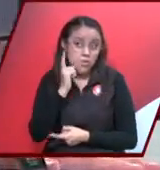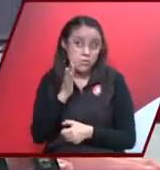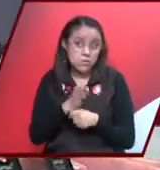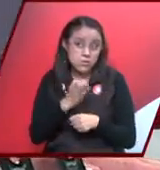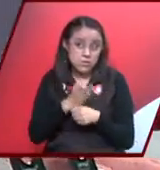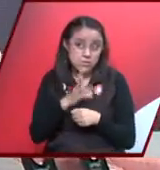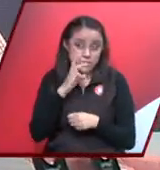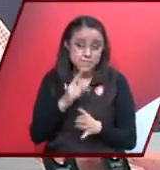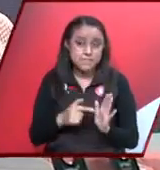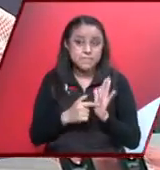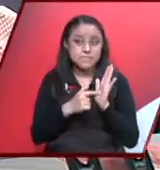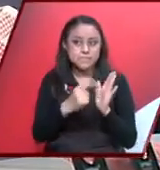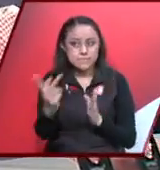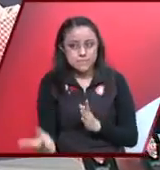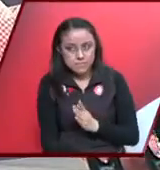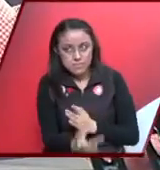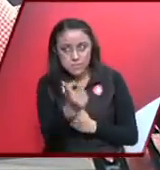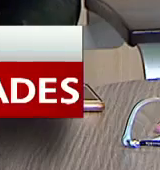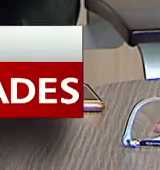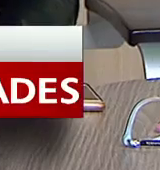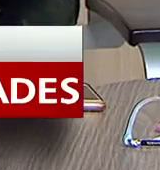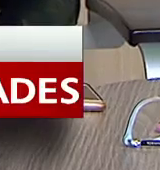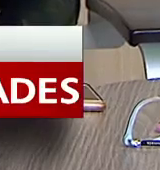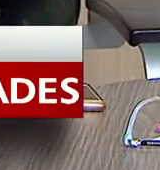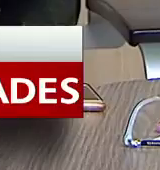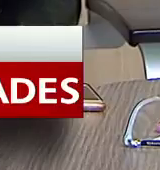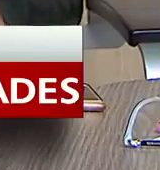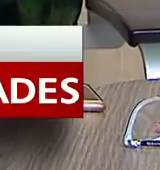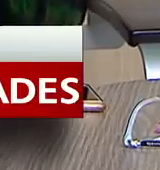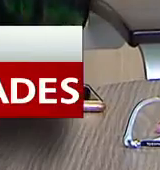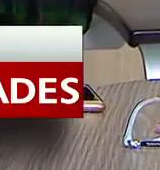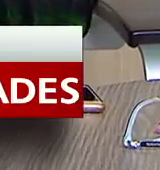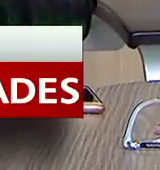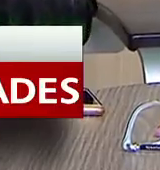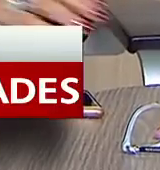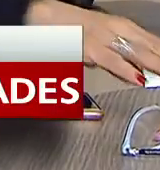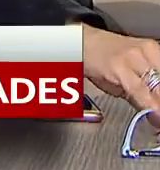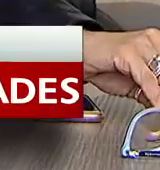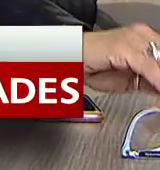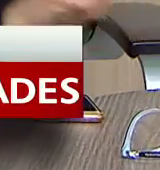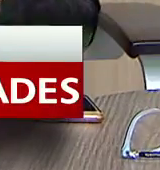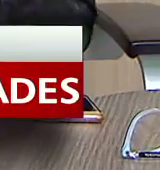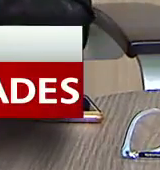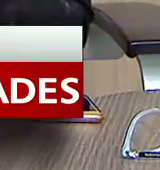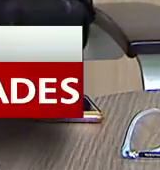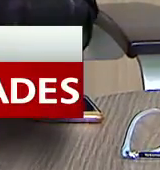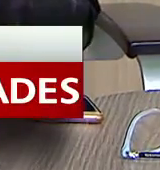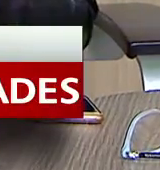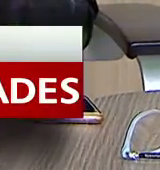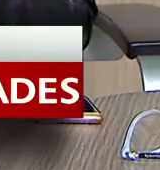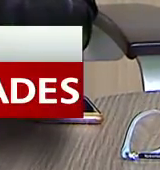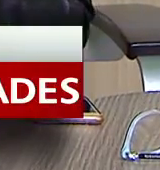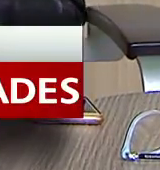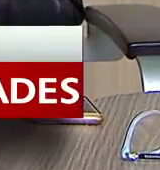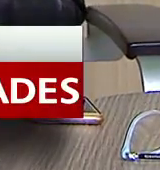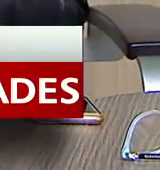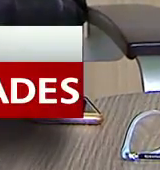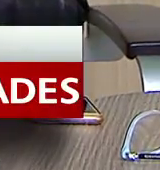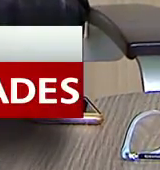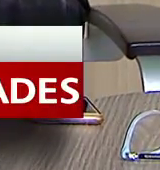pusieras en pregunta hacia tribunales y hacia procuraduría. Sí, señor. El niño no se lo llevó el padre.